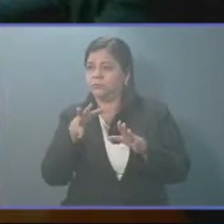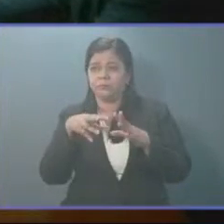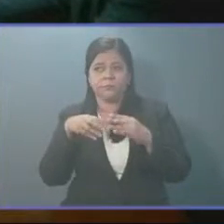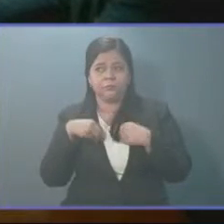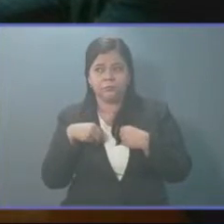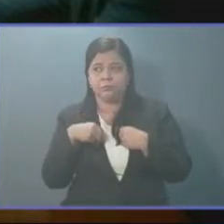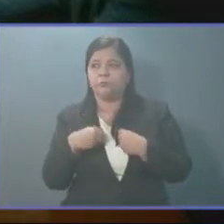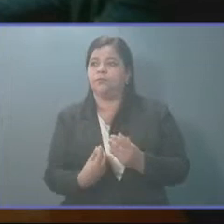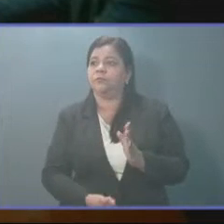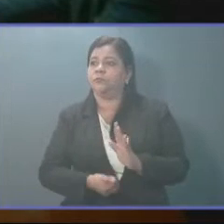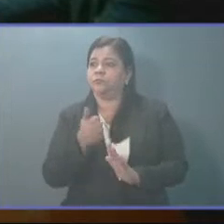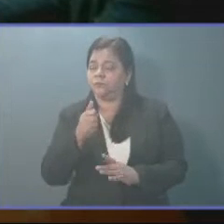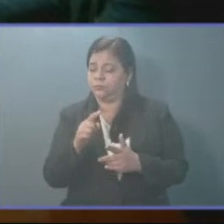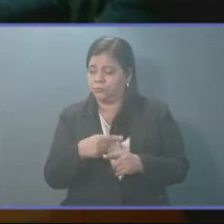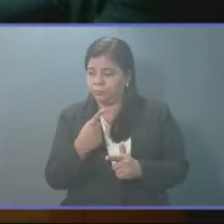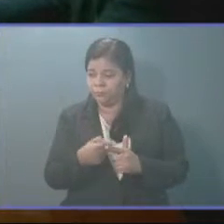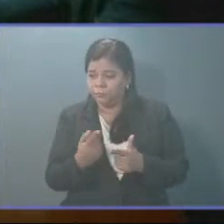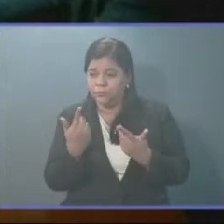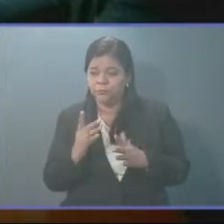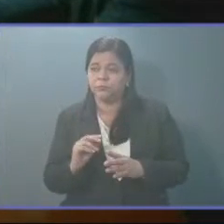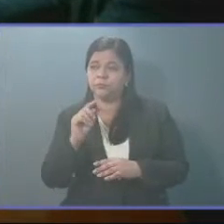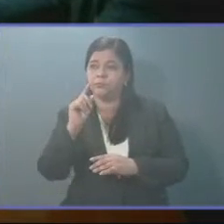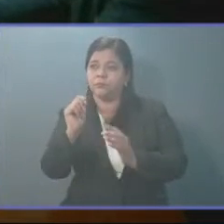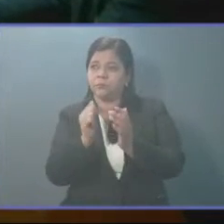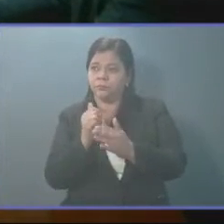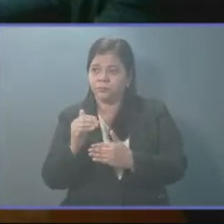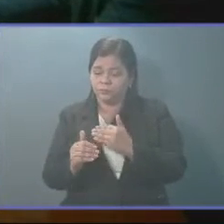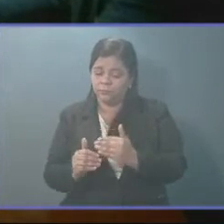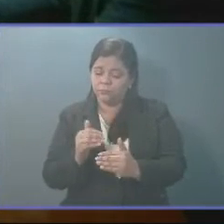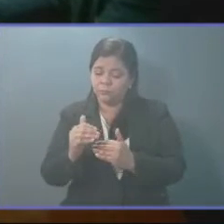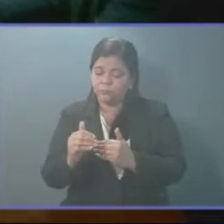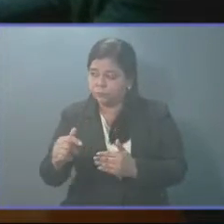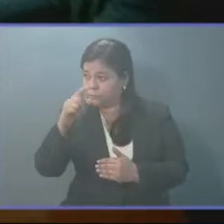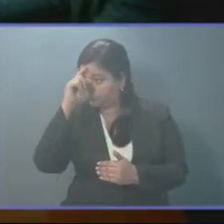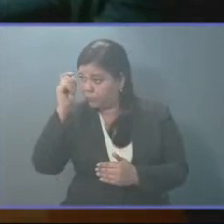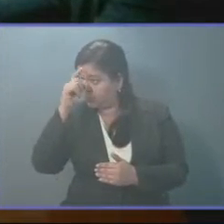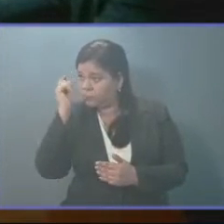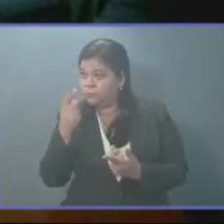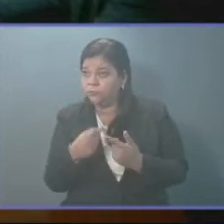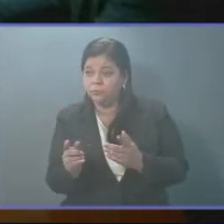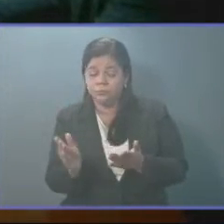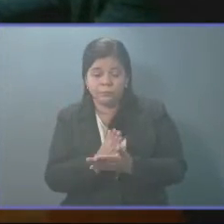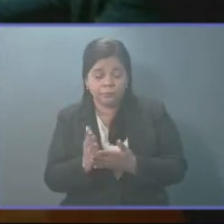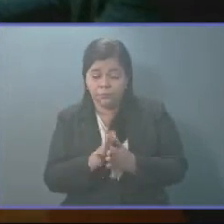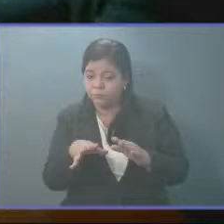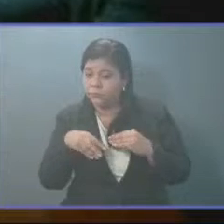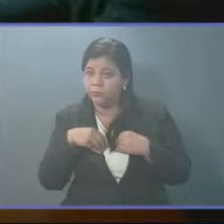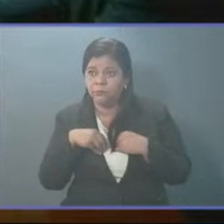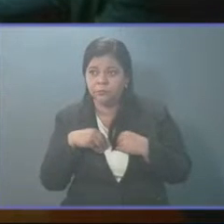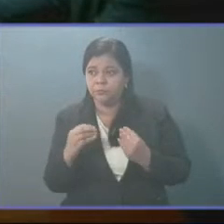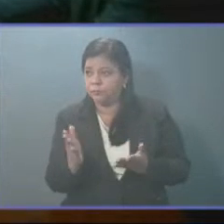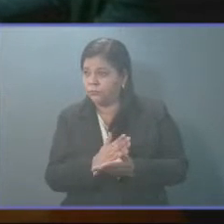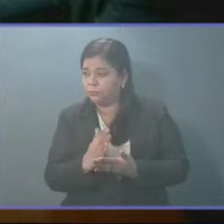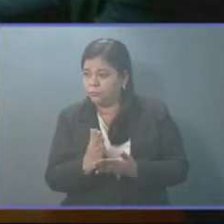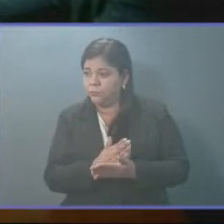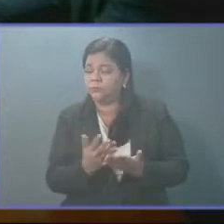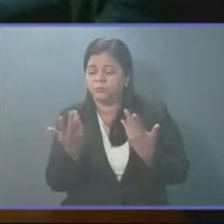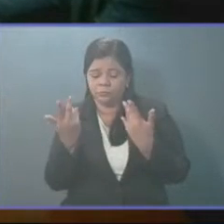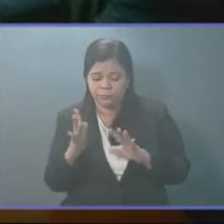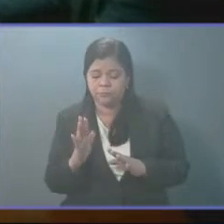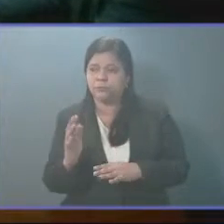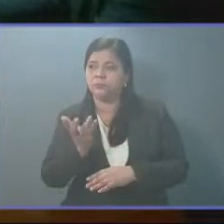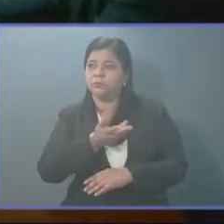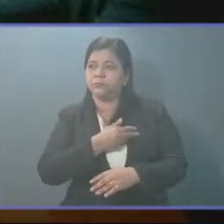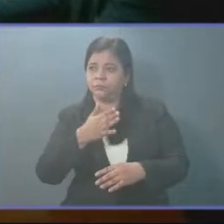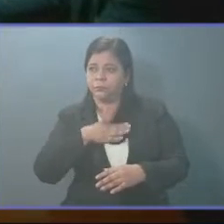que se especifique dentro de un proceso laboral. Si no daña esto a ninguna de las partes, porque ya es una